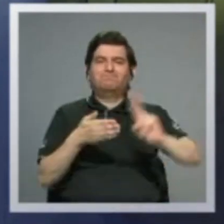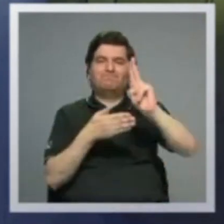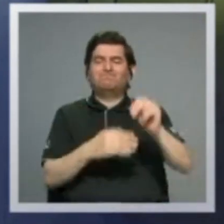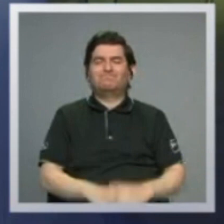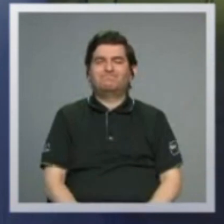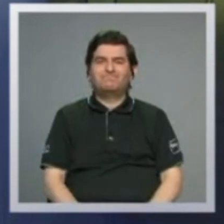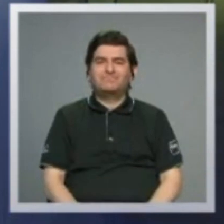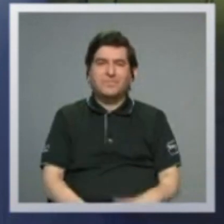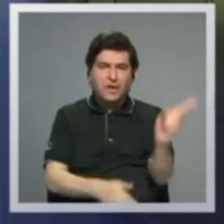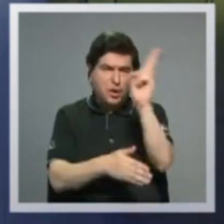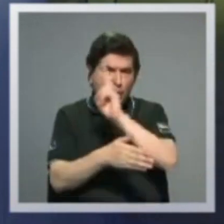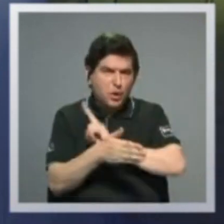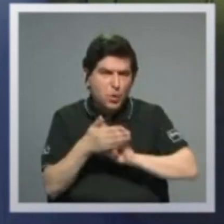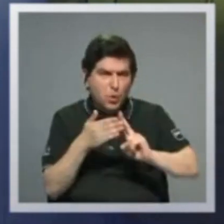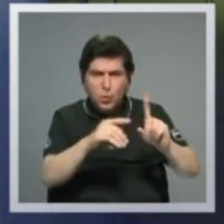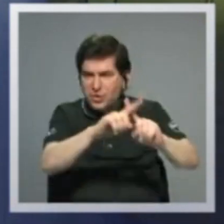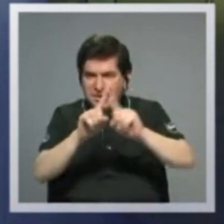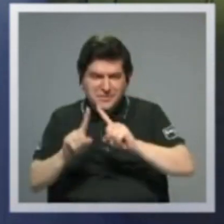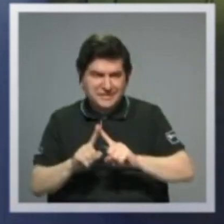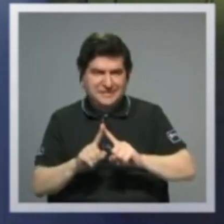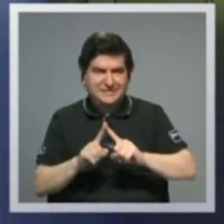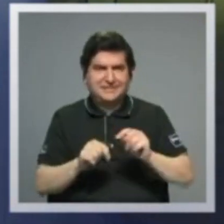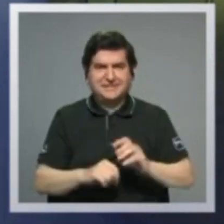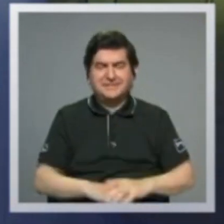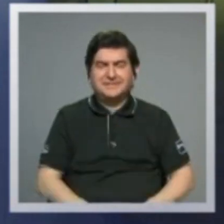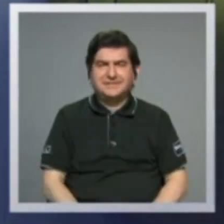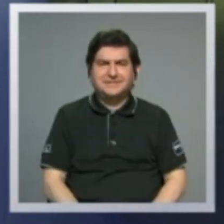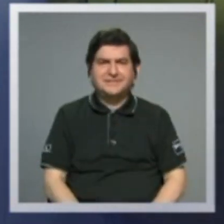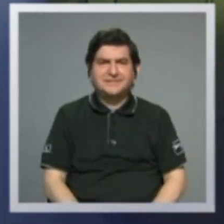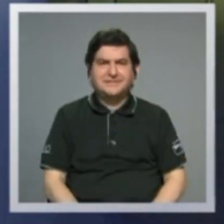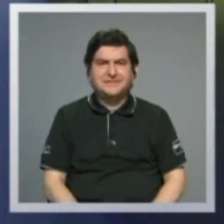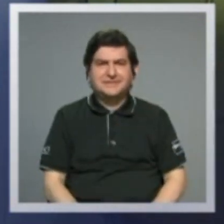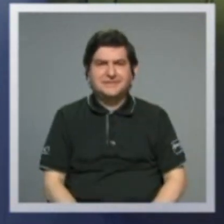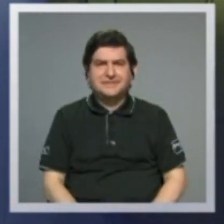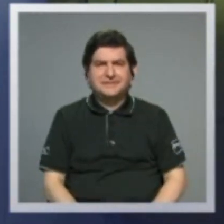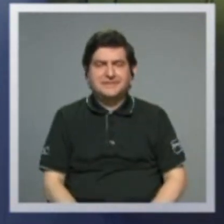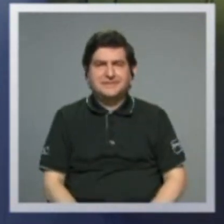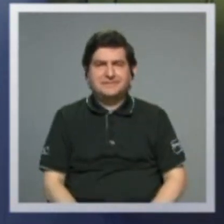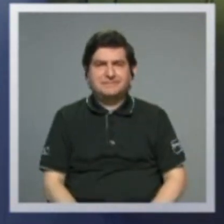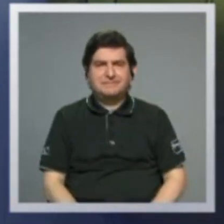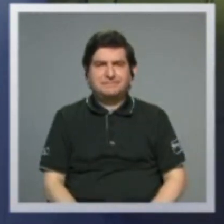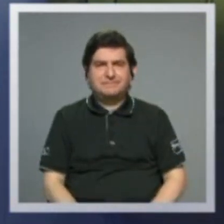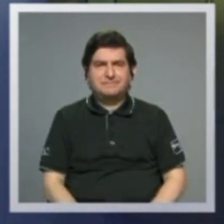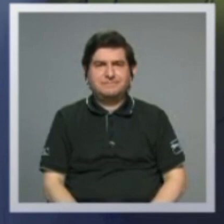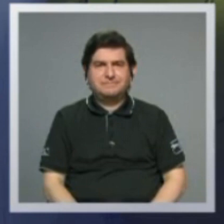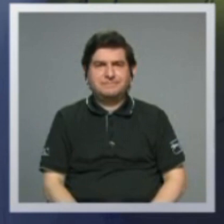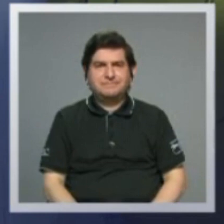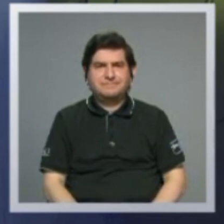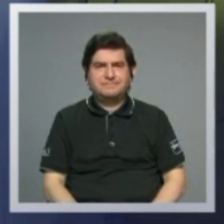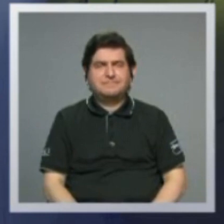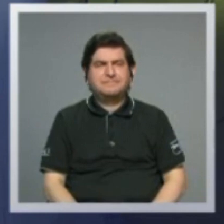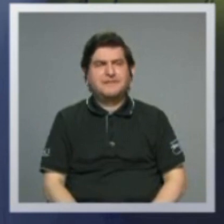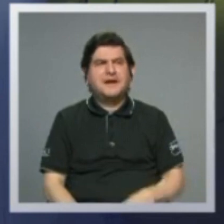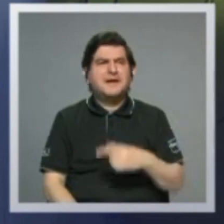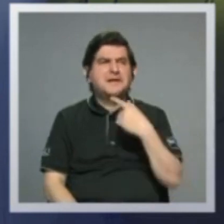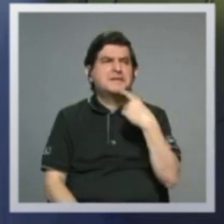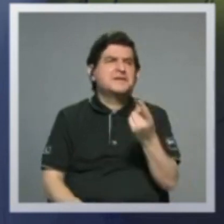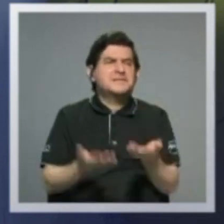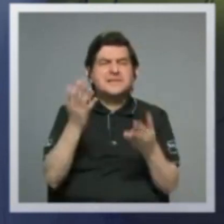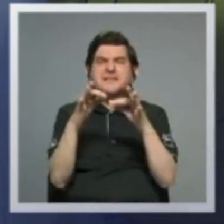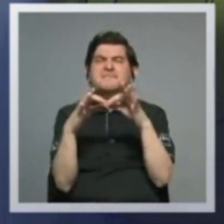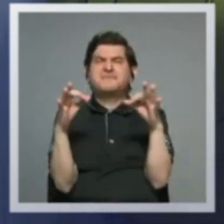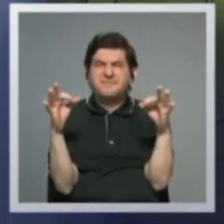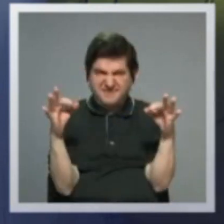Las universidades son puede usarse la